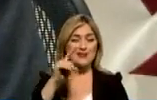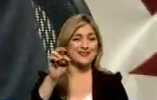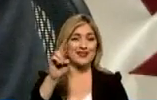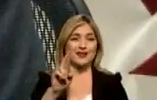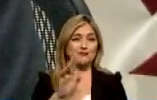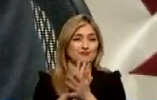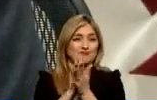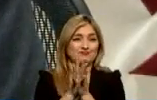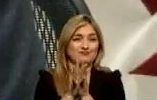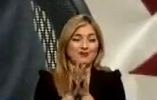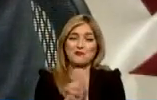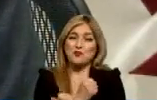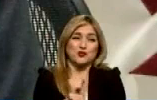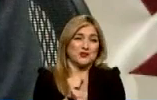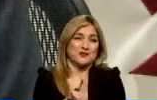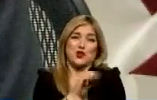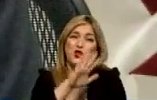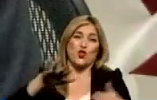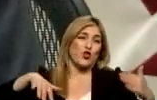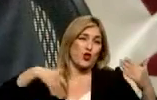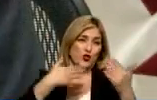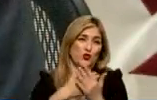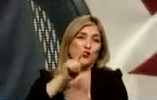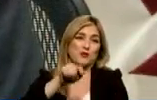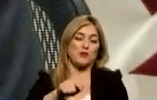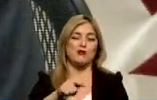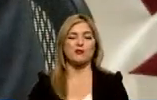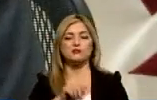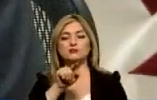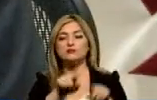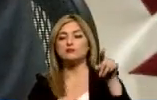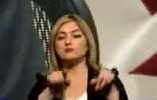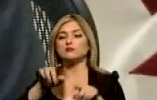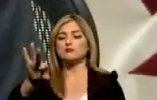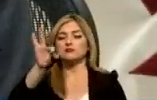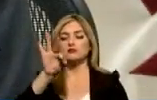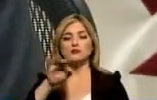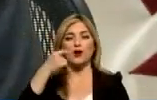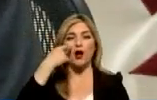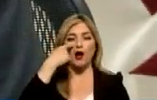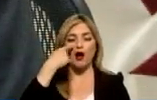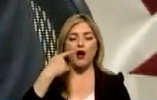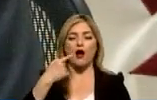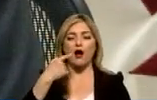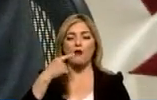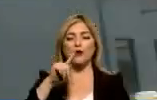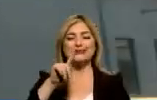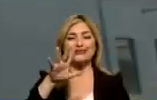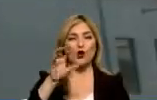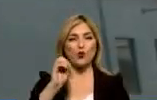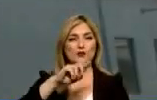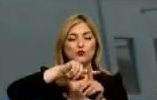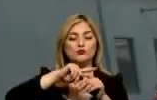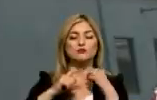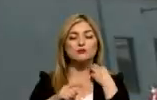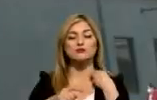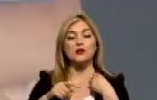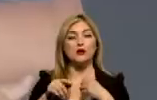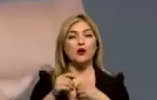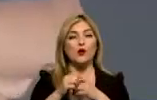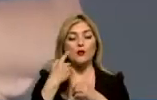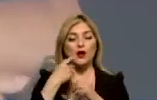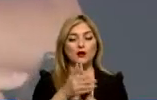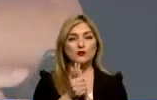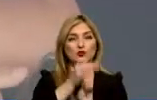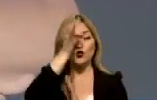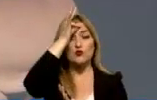nueva resolución, esto es imposible. Y de las pruebas de antígenos ejecutadas, tan solo 50 han dado positivas. Tomando en cuenta la